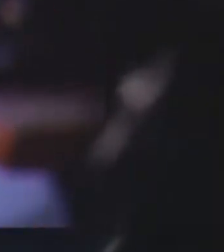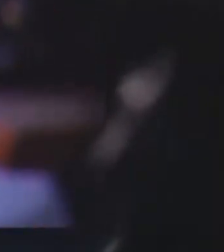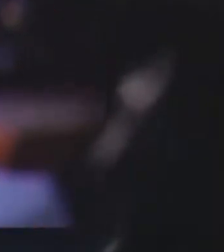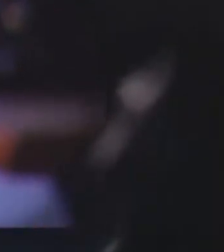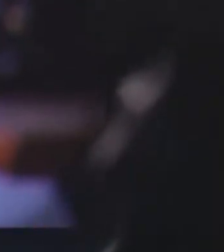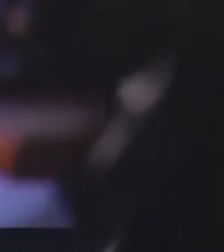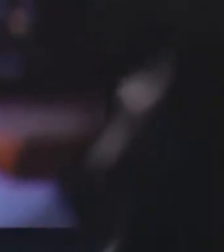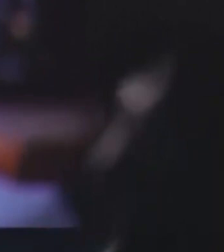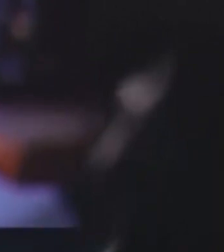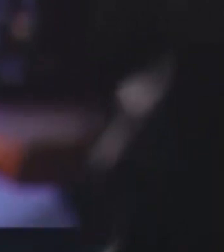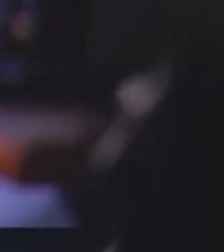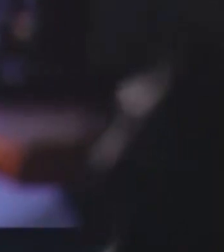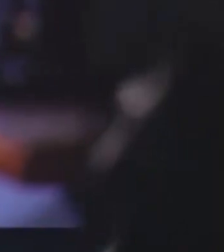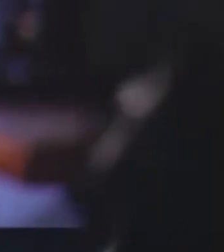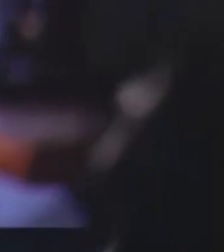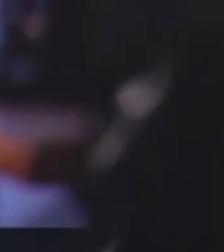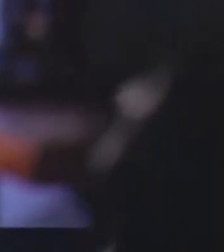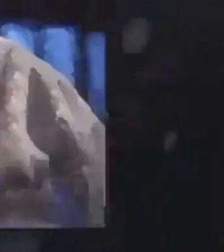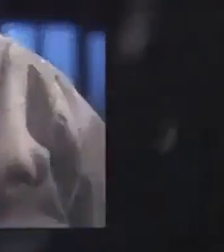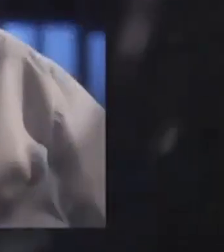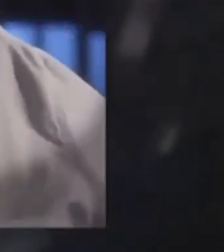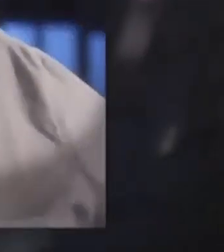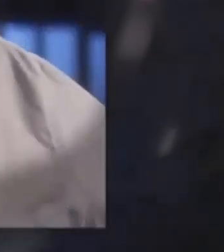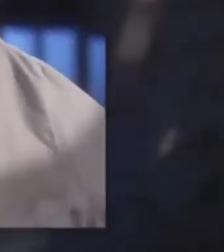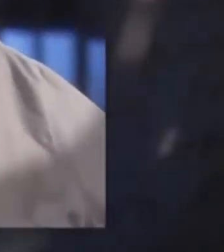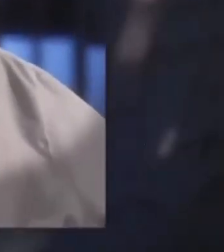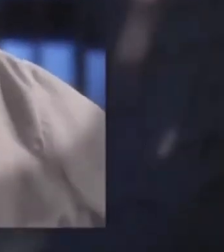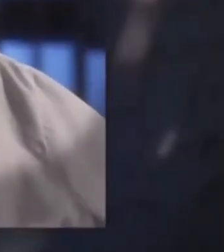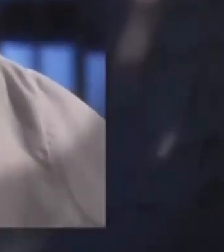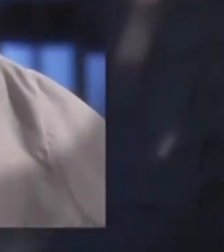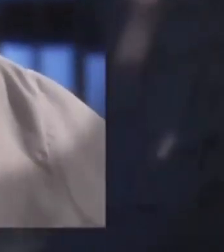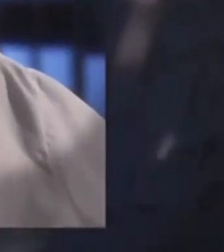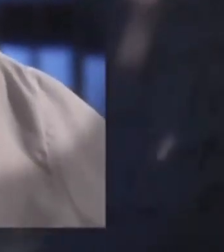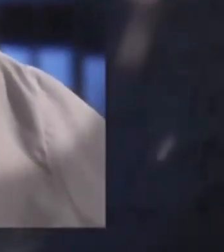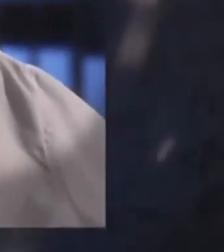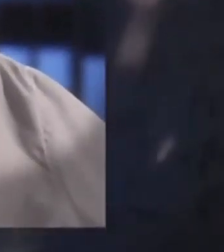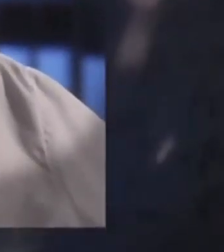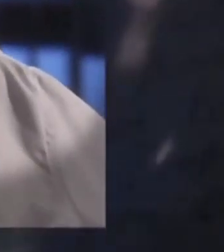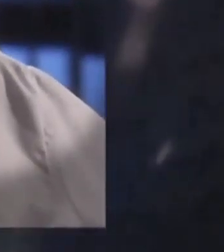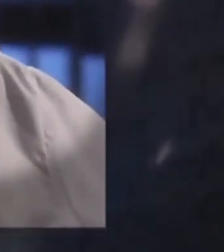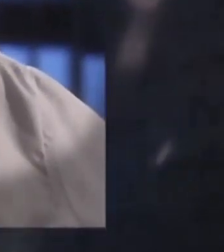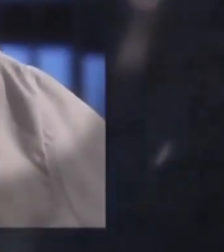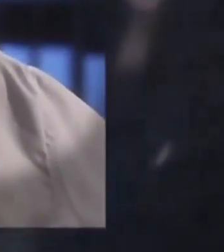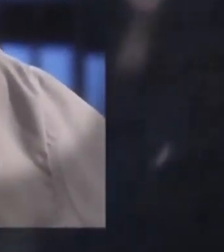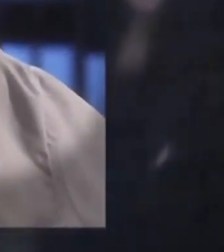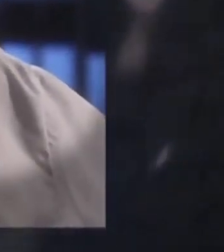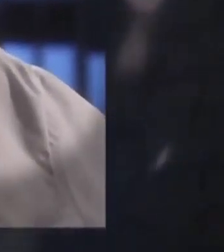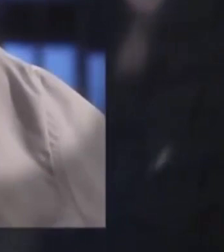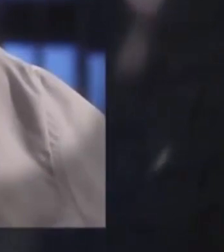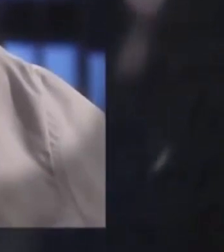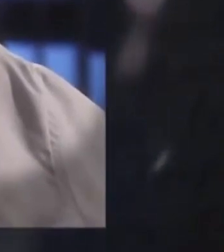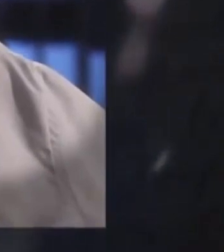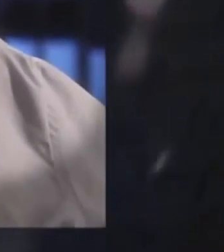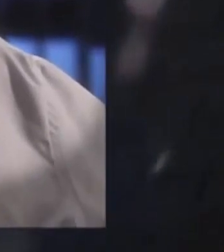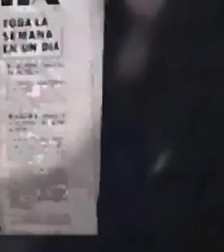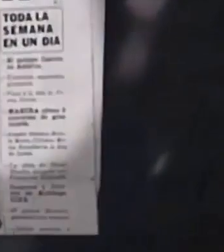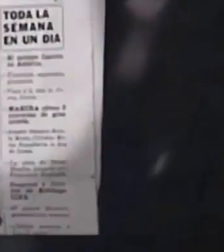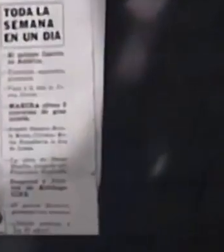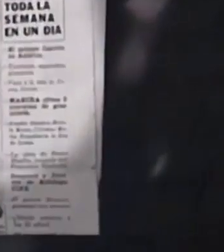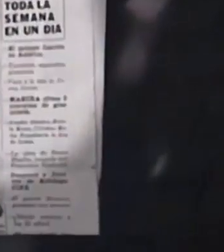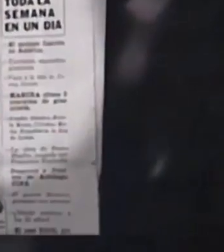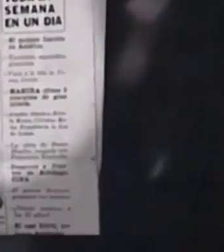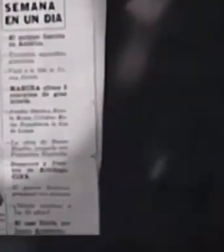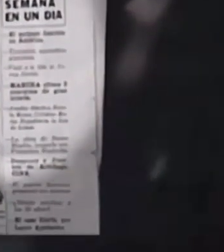personas y me pasó no sé qué aniversario hubo d